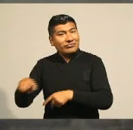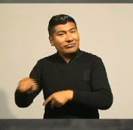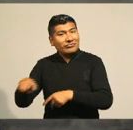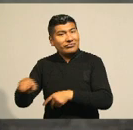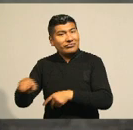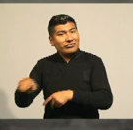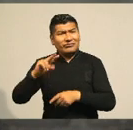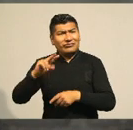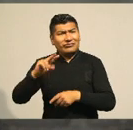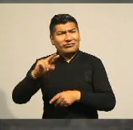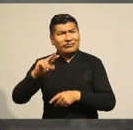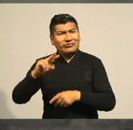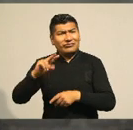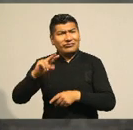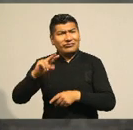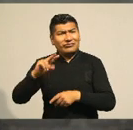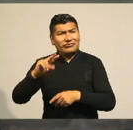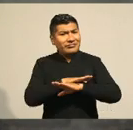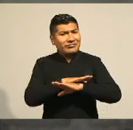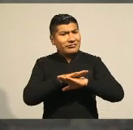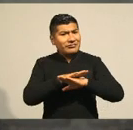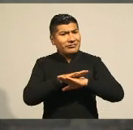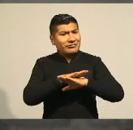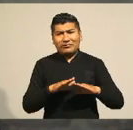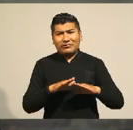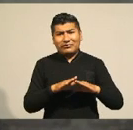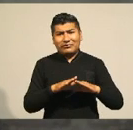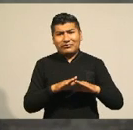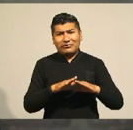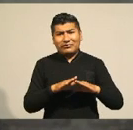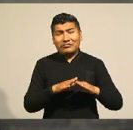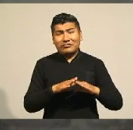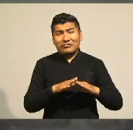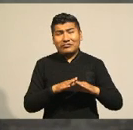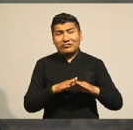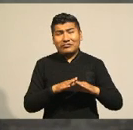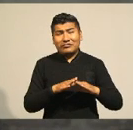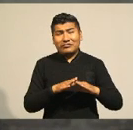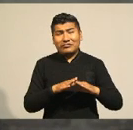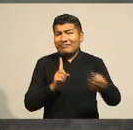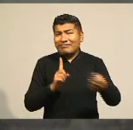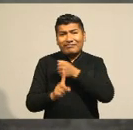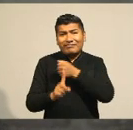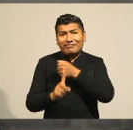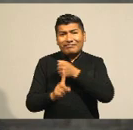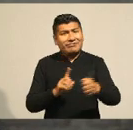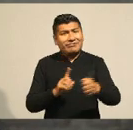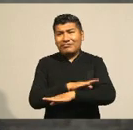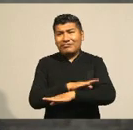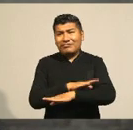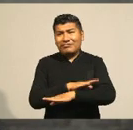las cosas no es bueno, que la violencia no es buena.